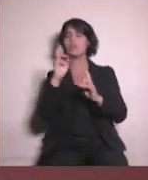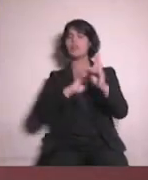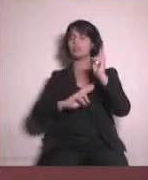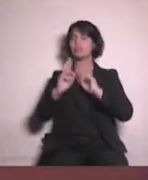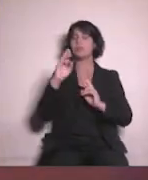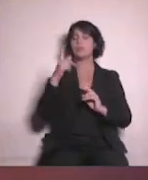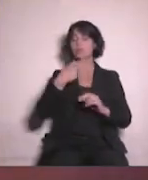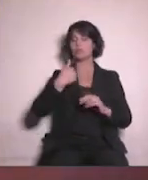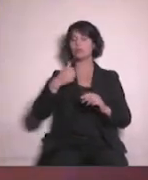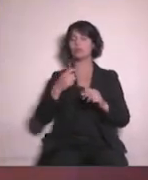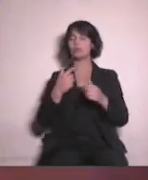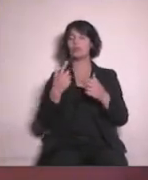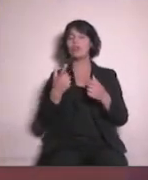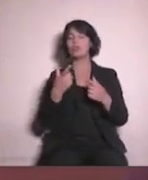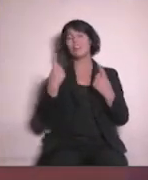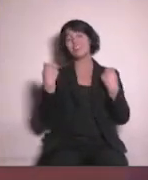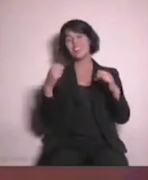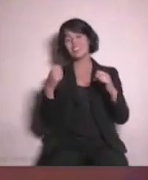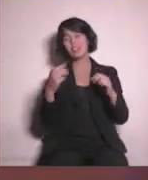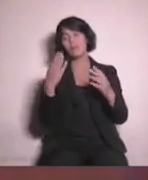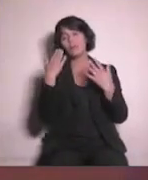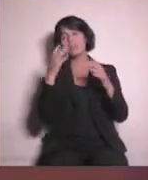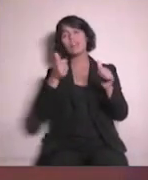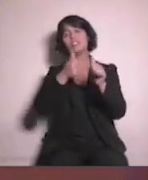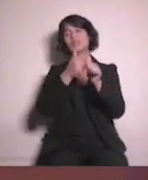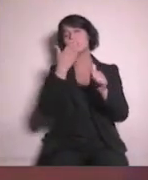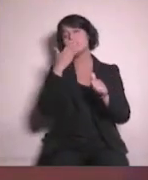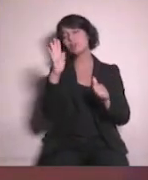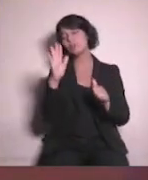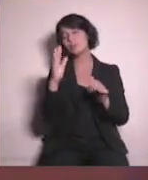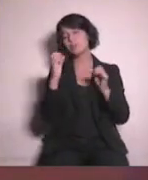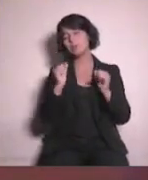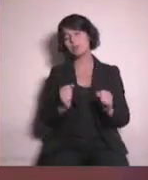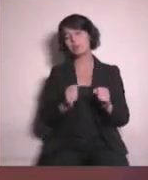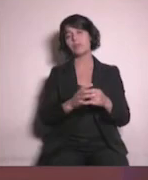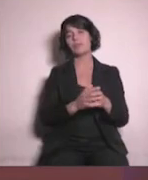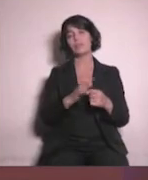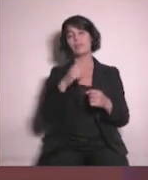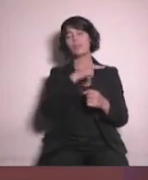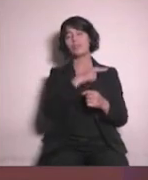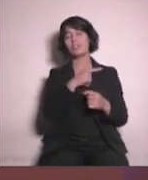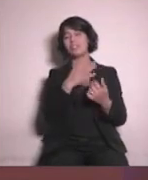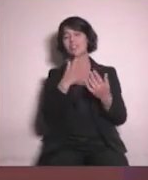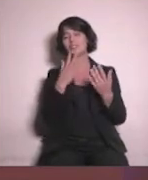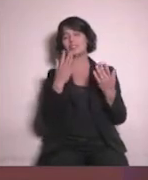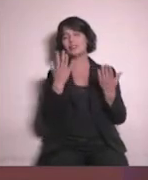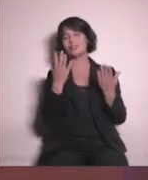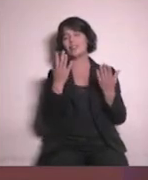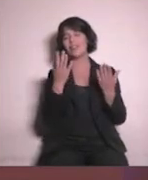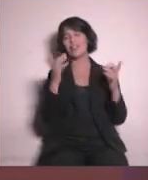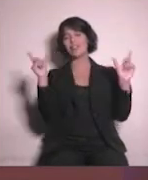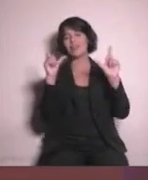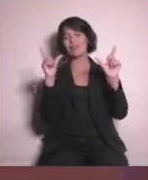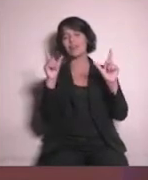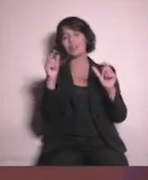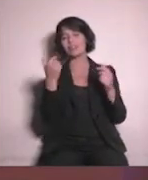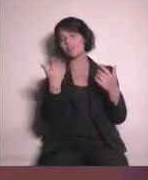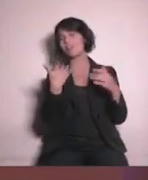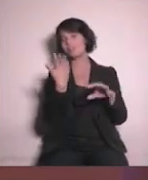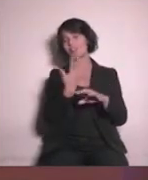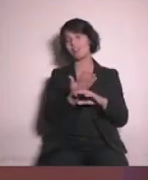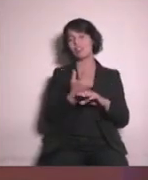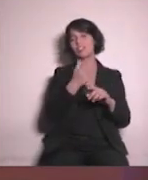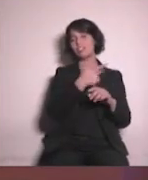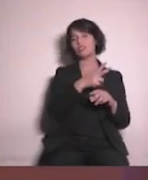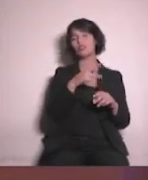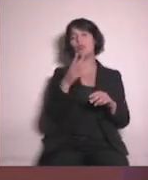Nosotros tratamos de dar la mejor asesoría posible, pero esta es una figura que está y sus comisiones las